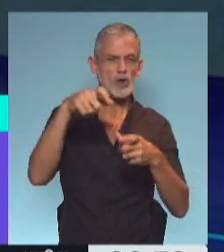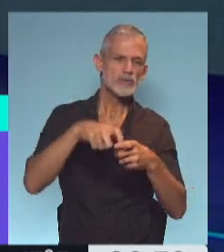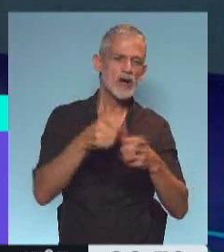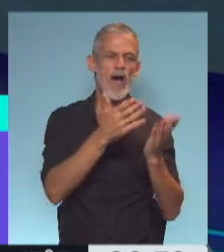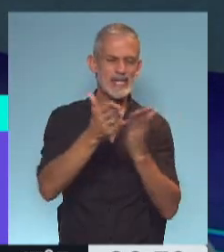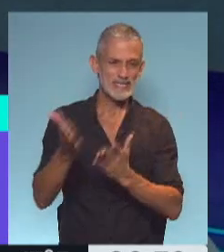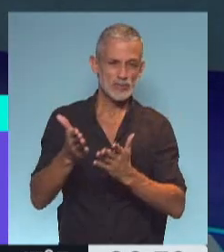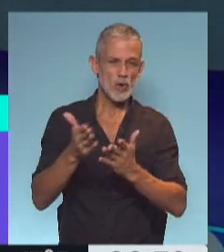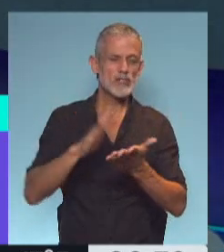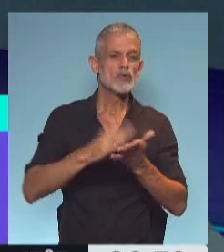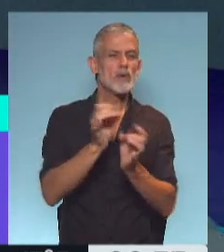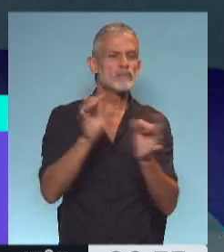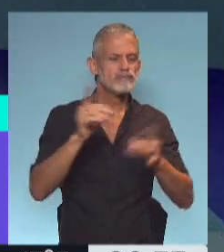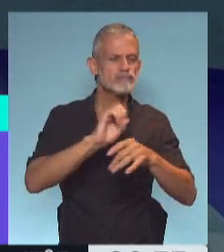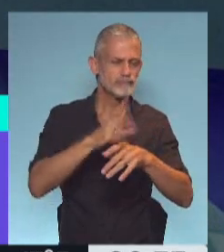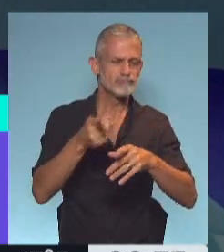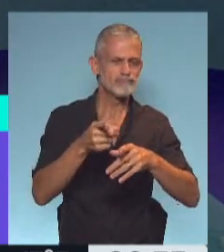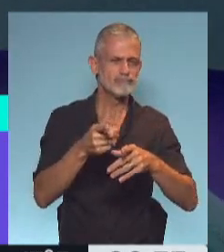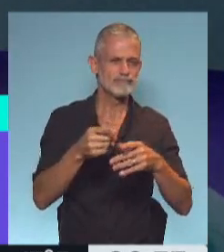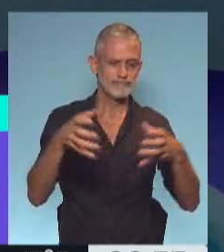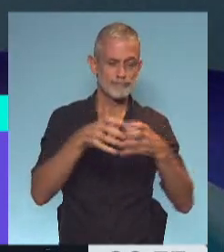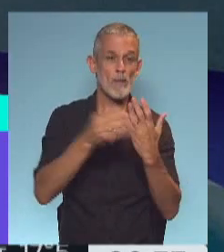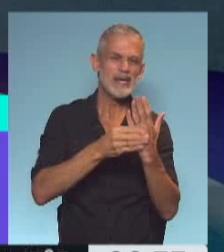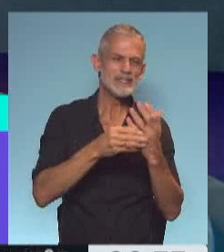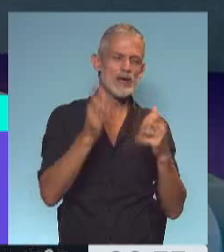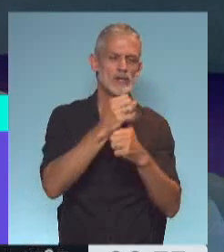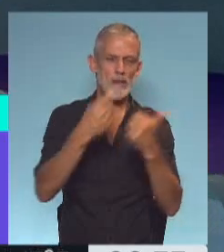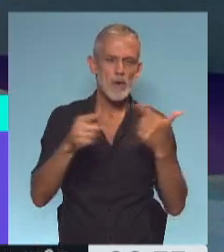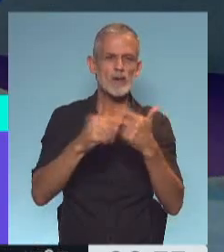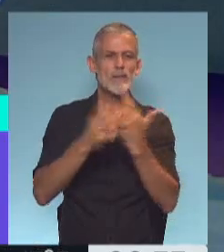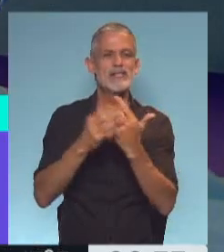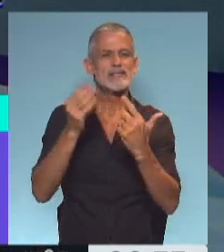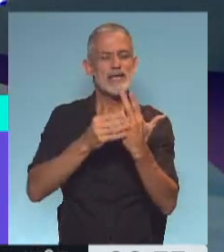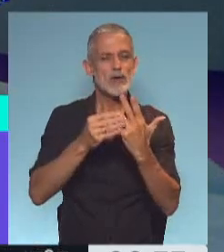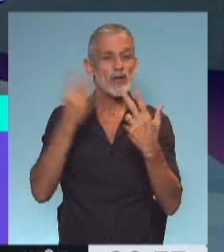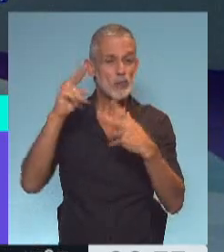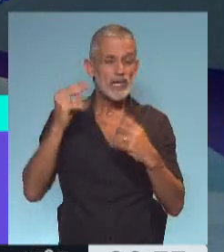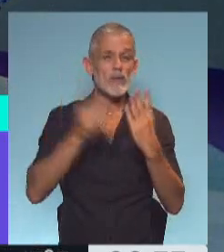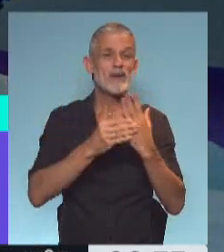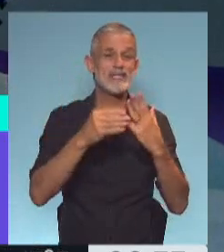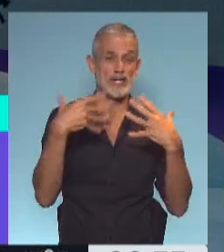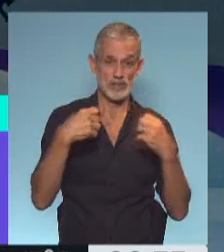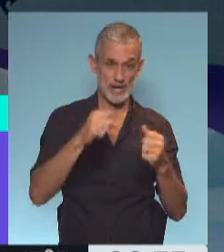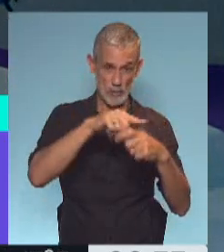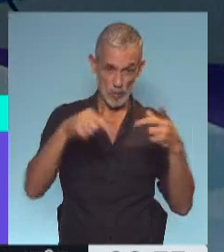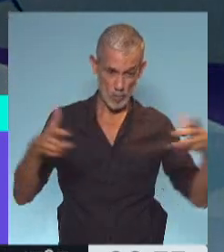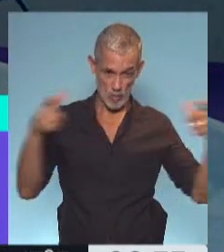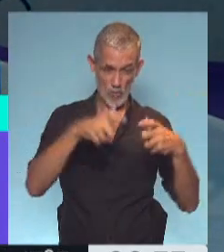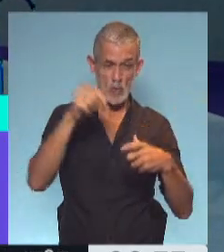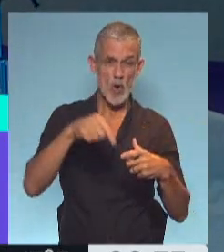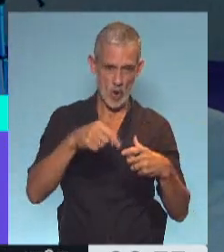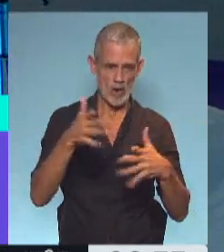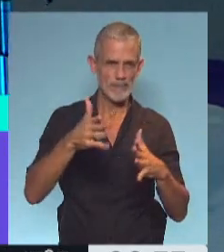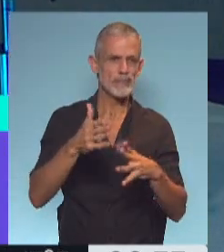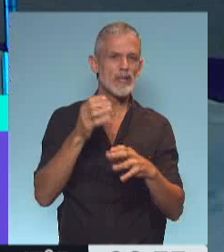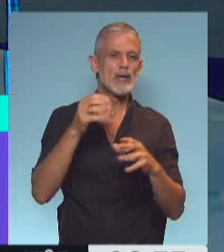Asesores Epidemiológicos del Gobierno Nacional, junto con el Ministerio de Transporte, con el Ministerio de Salud y el Ministerio de Turismo. Sí. Anoche se anunciaron medidas restrictivas desde el